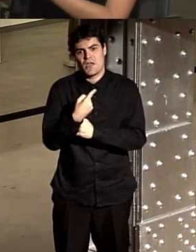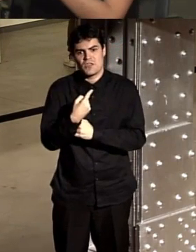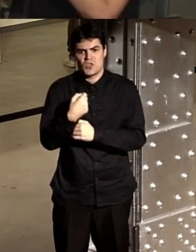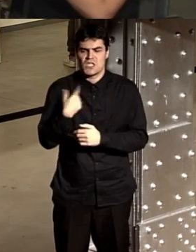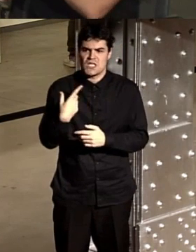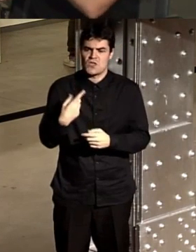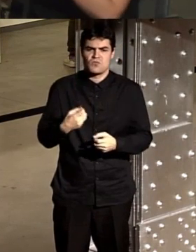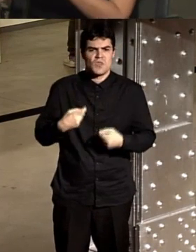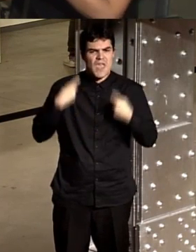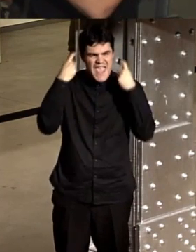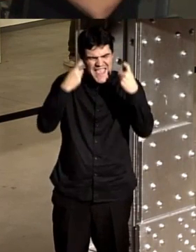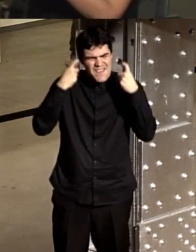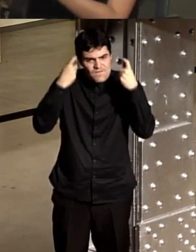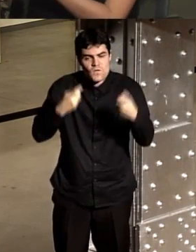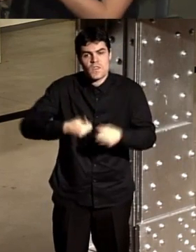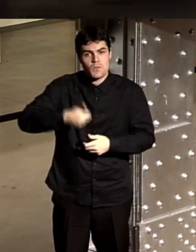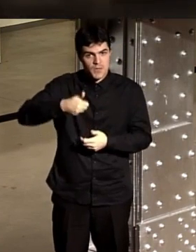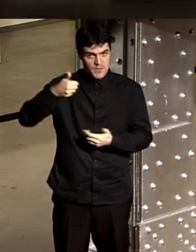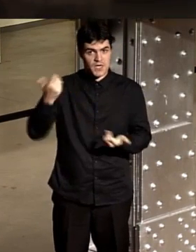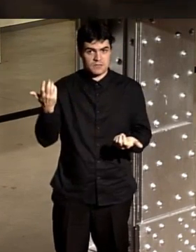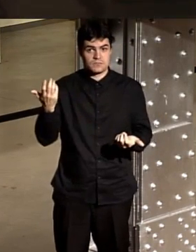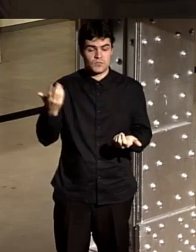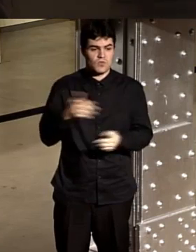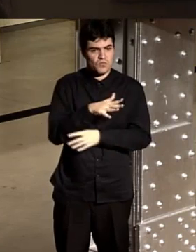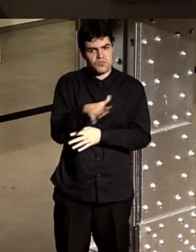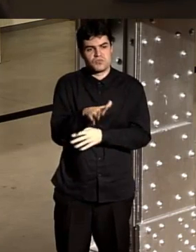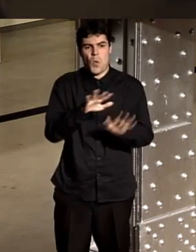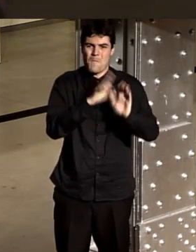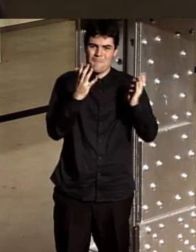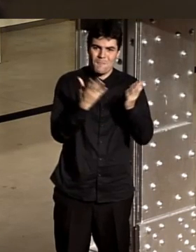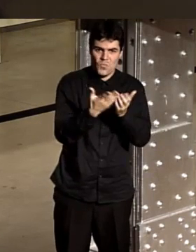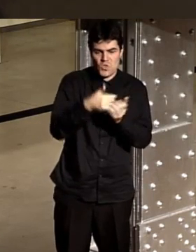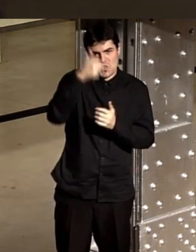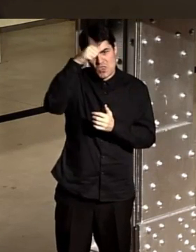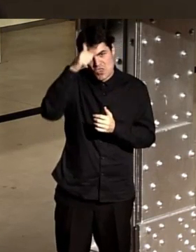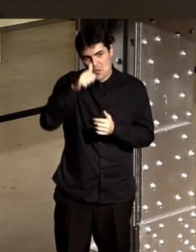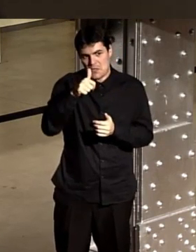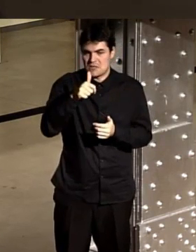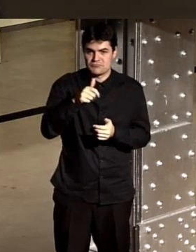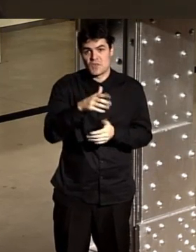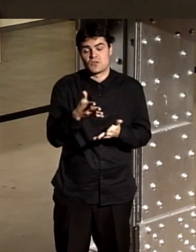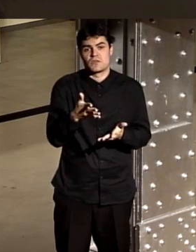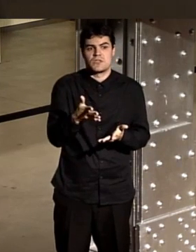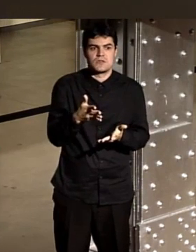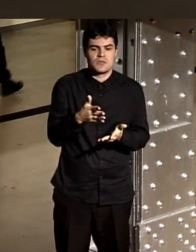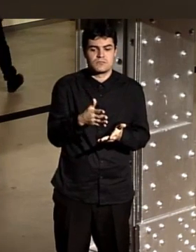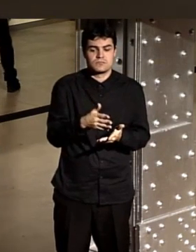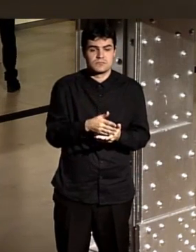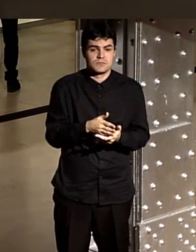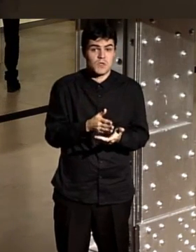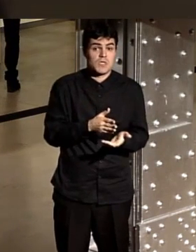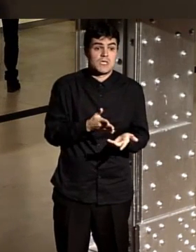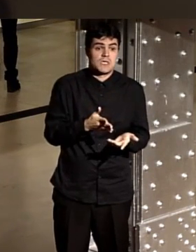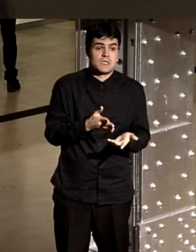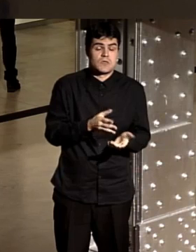más, ¿no? En un mundo muy de hombres y en un momento dado menciona